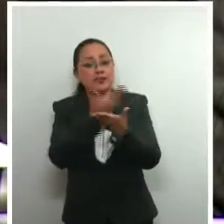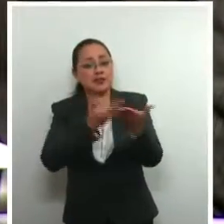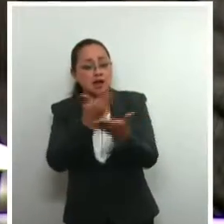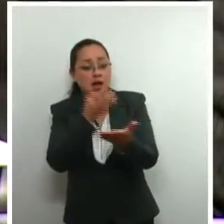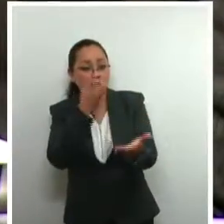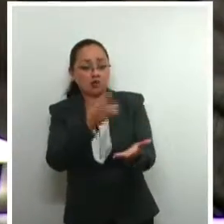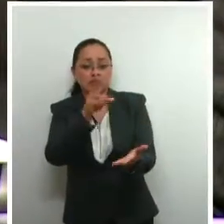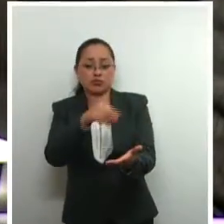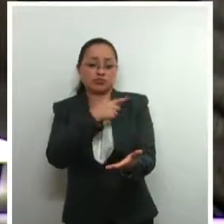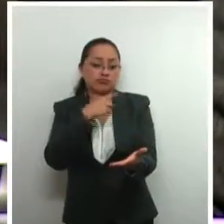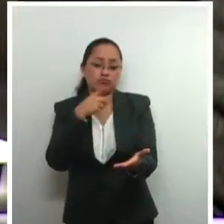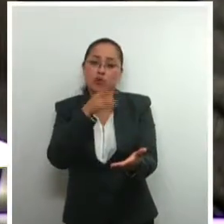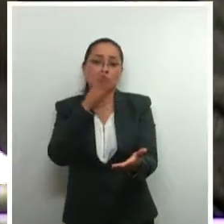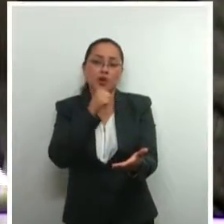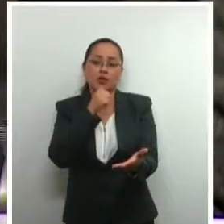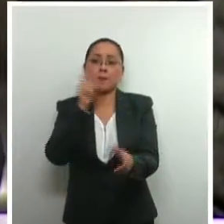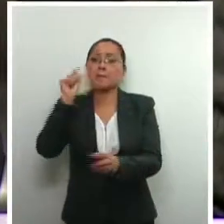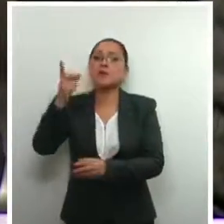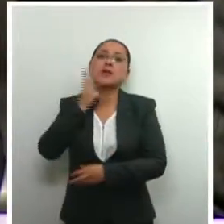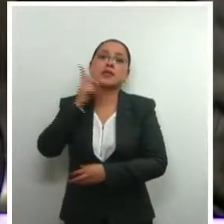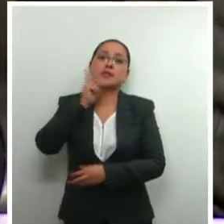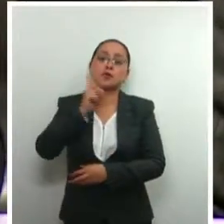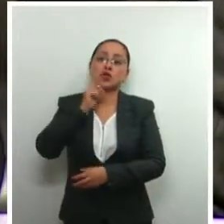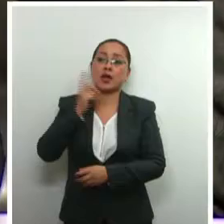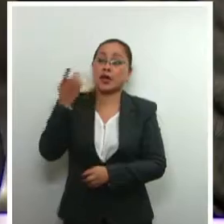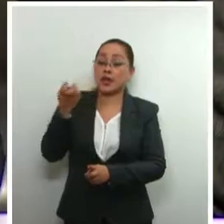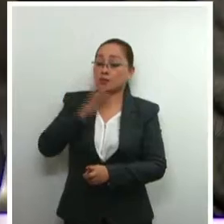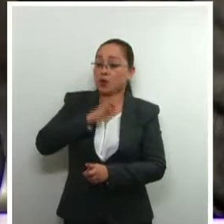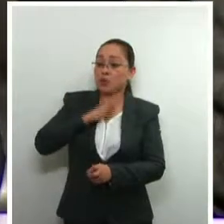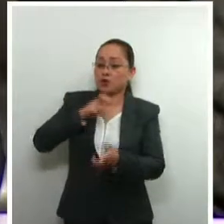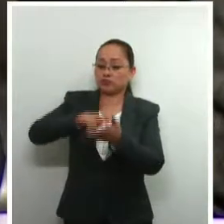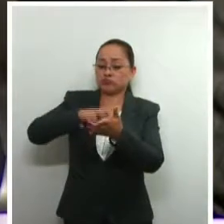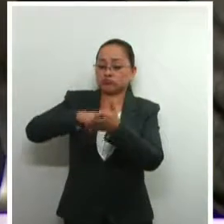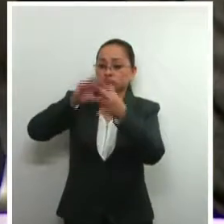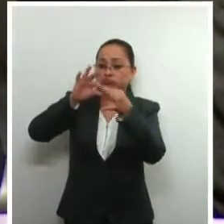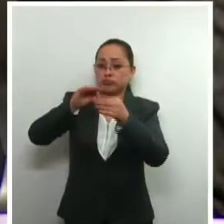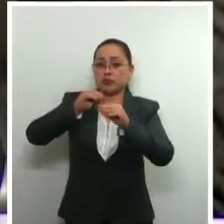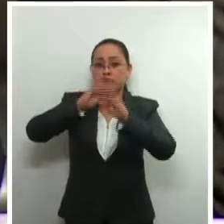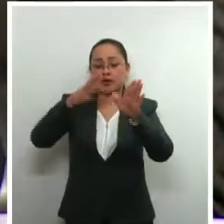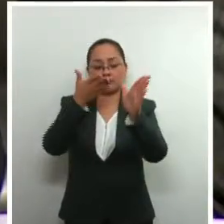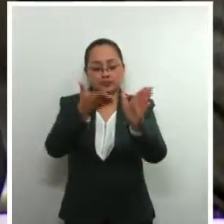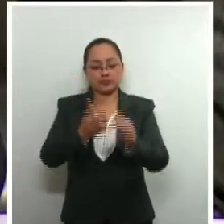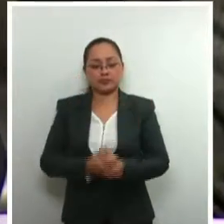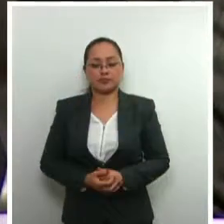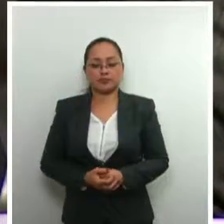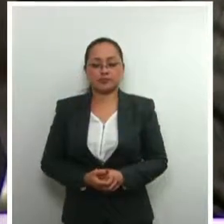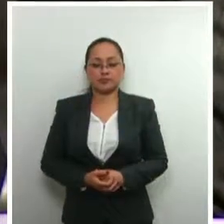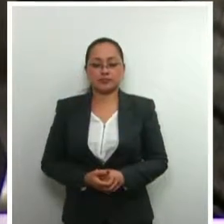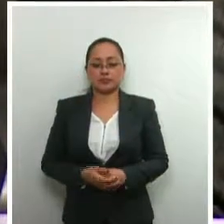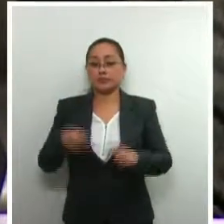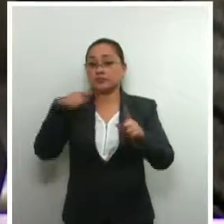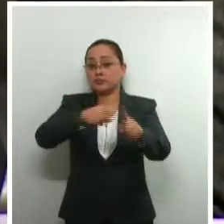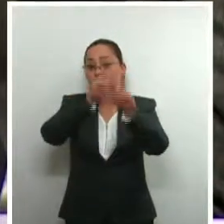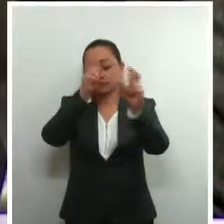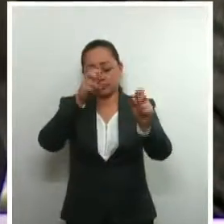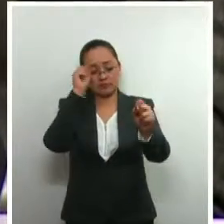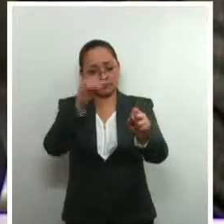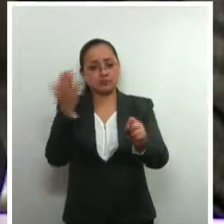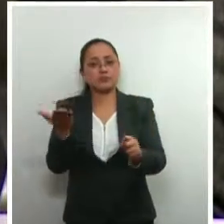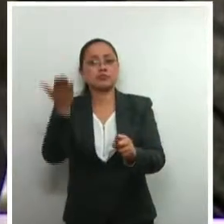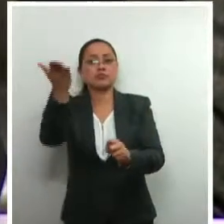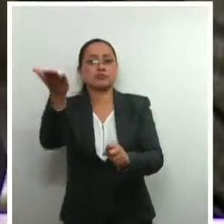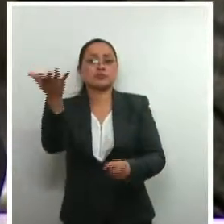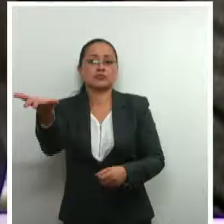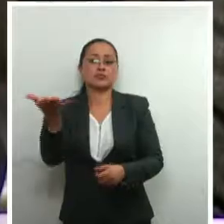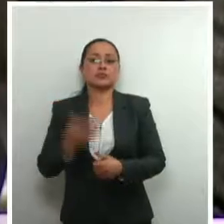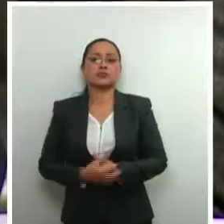caso correspondería a la diputada hacer alguna precisión al respecto. Si es sobre ese tema, le doy el